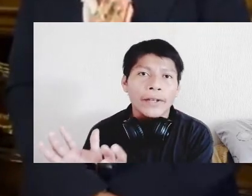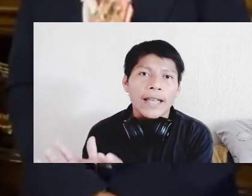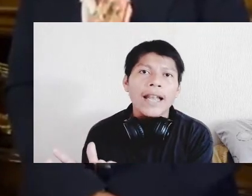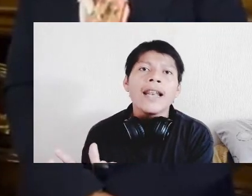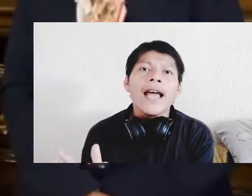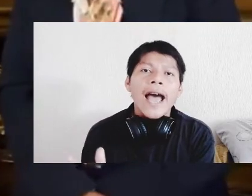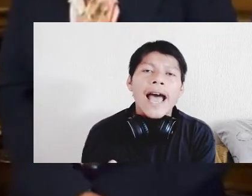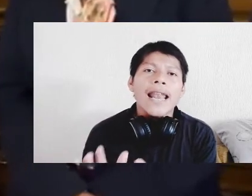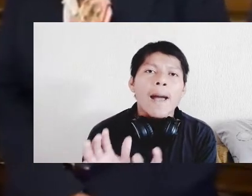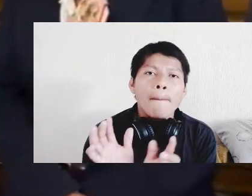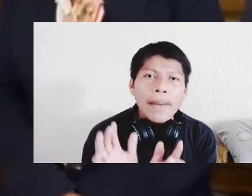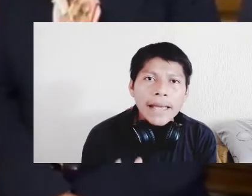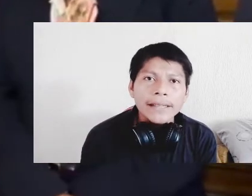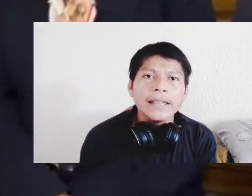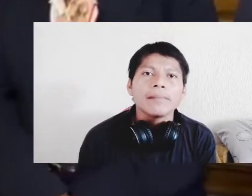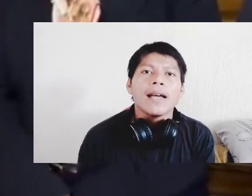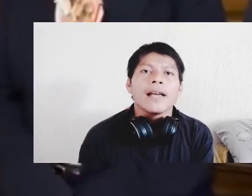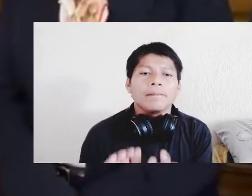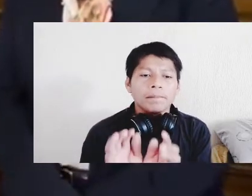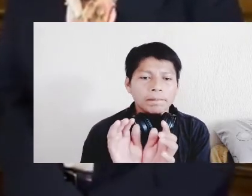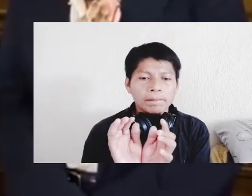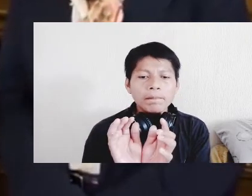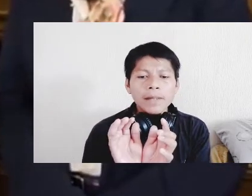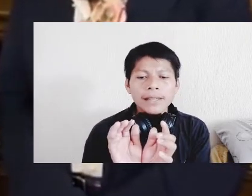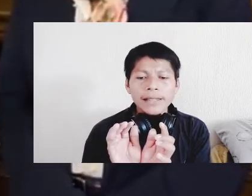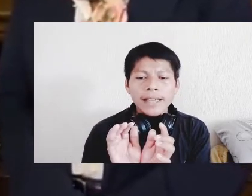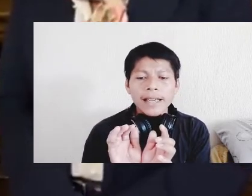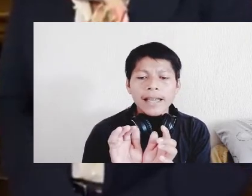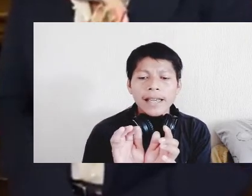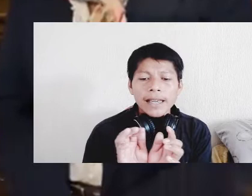punto final a la pésima